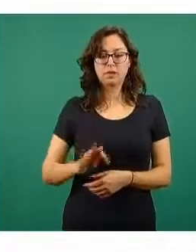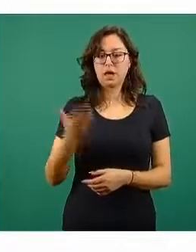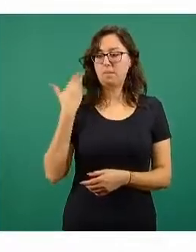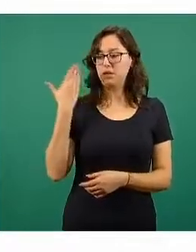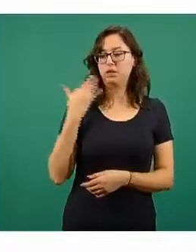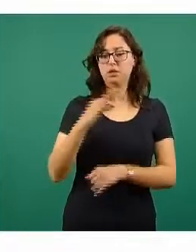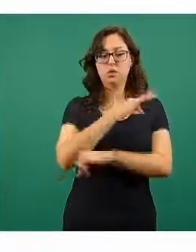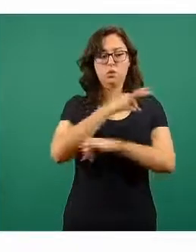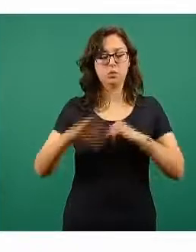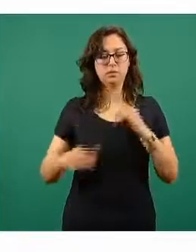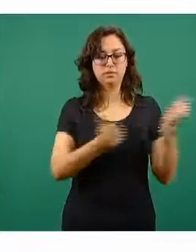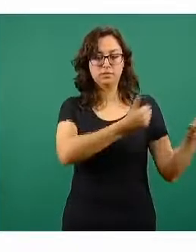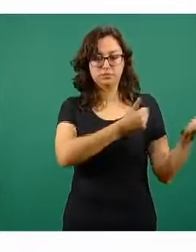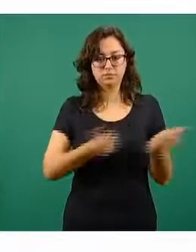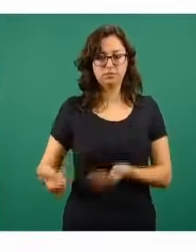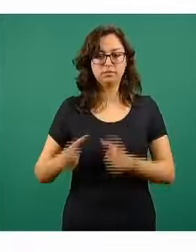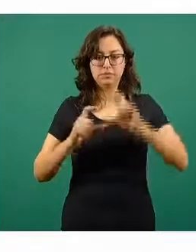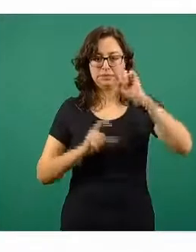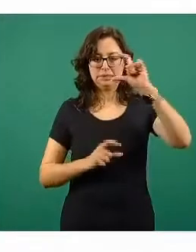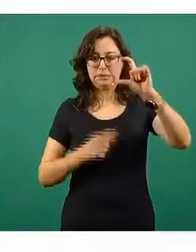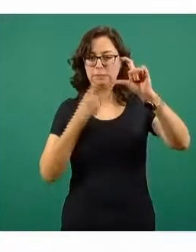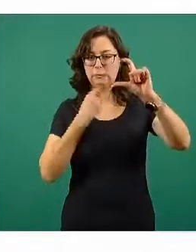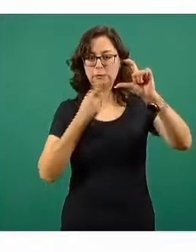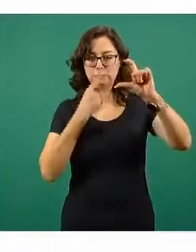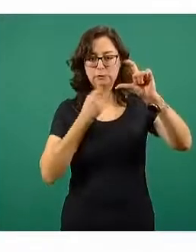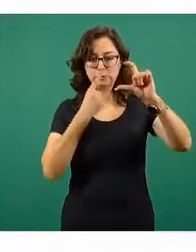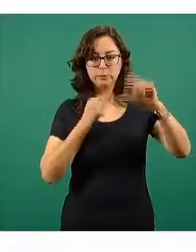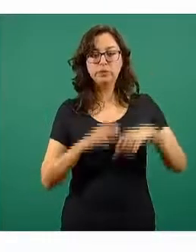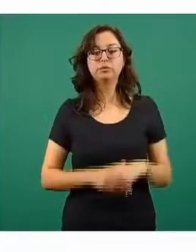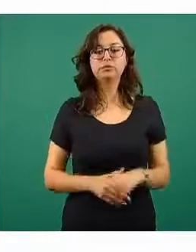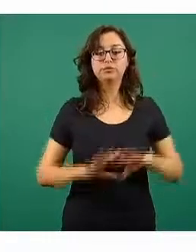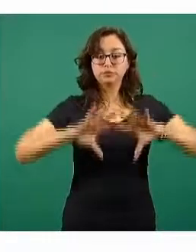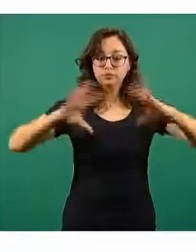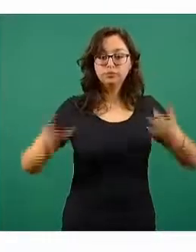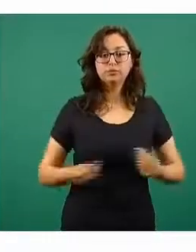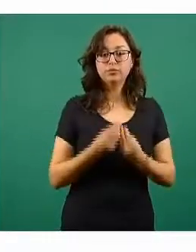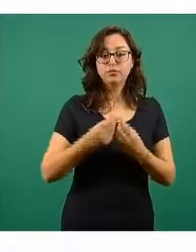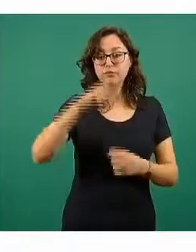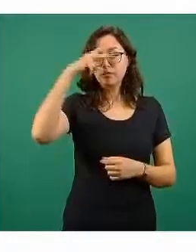de vacunas. Y en suma, hemos recibido en México